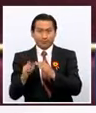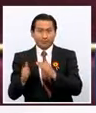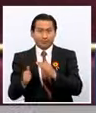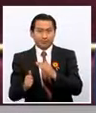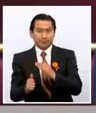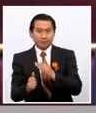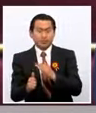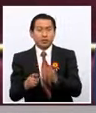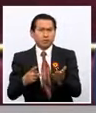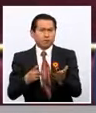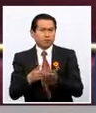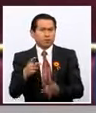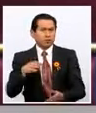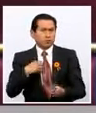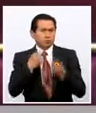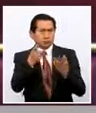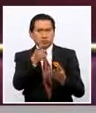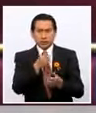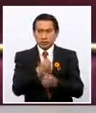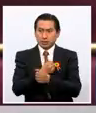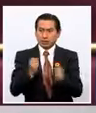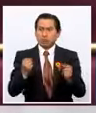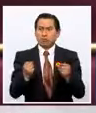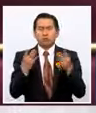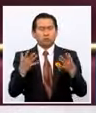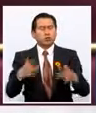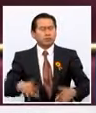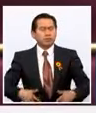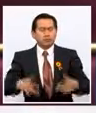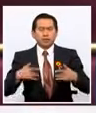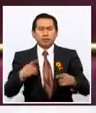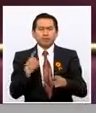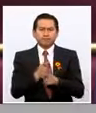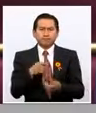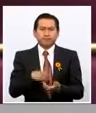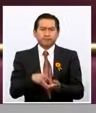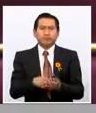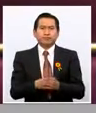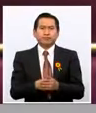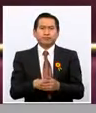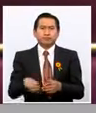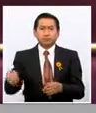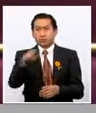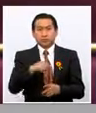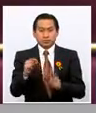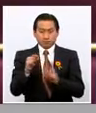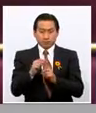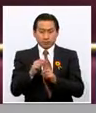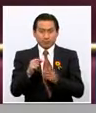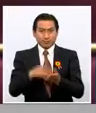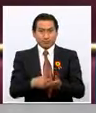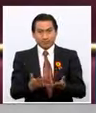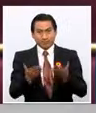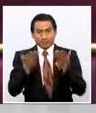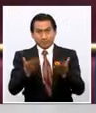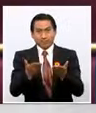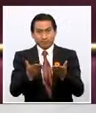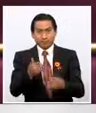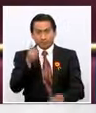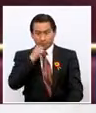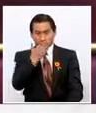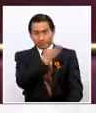de verdad les digo salvaron muchísimas vidas sirvan estas palabras que dirige la